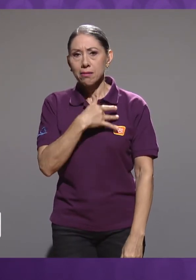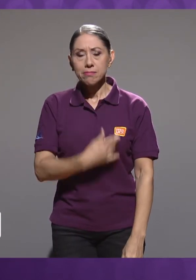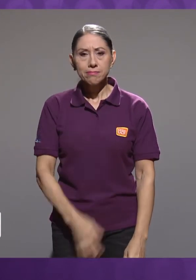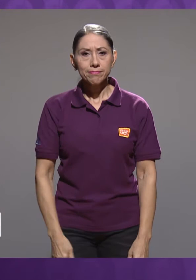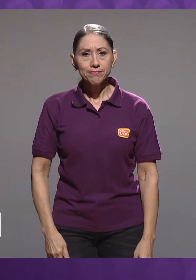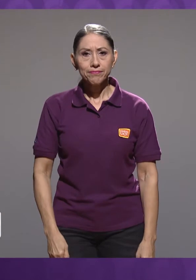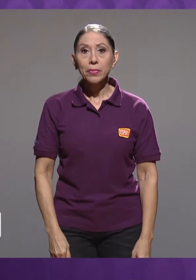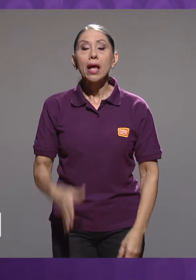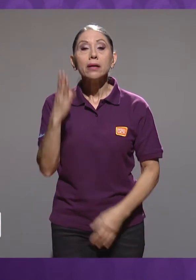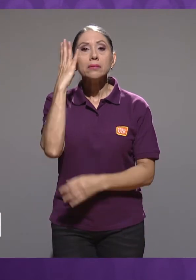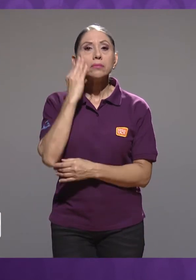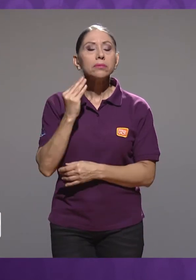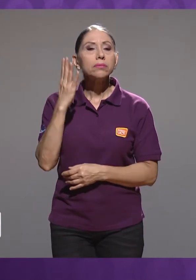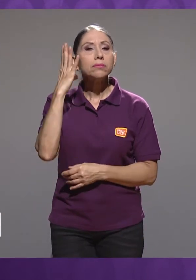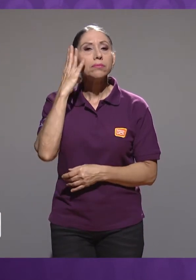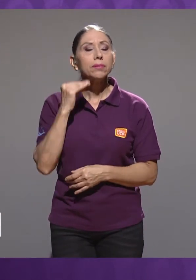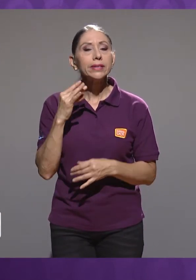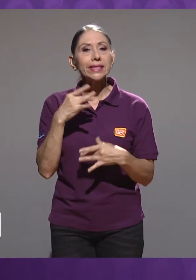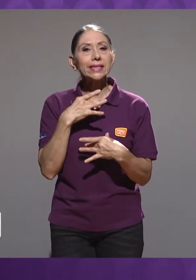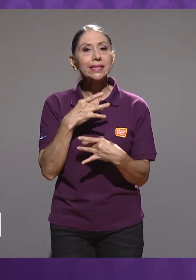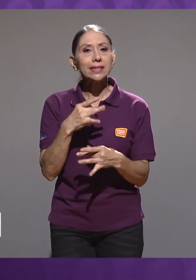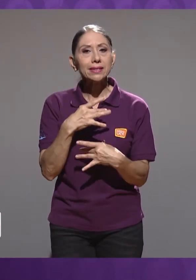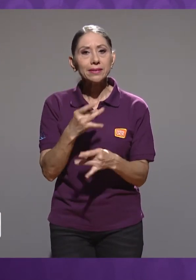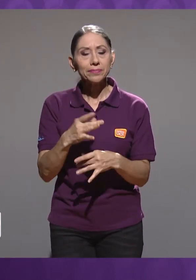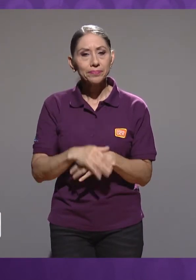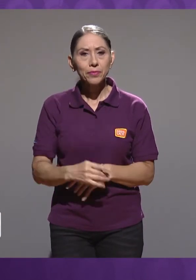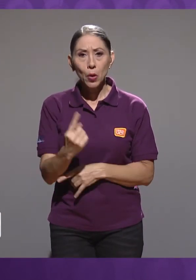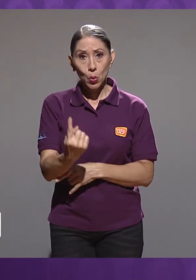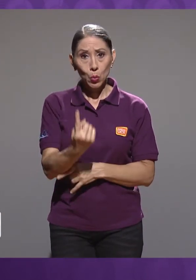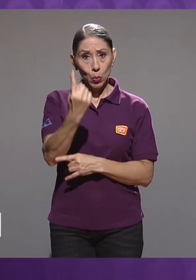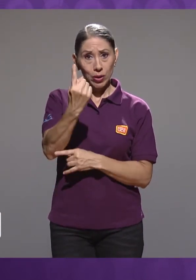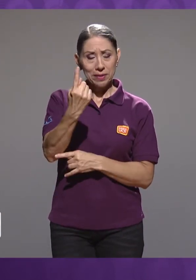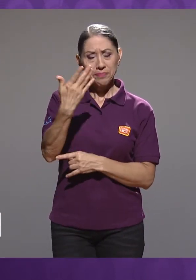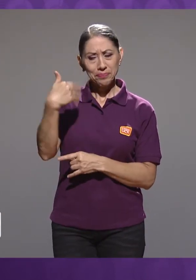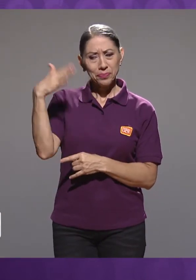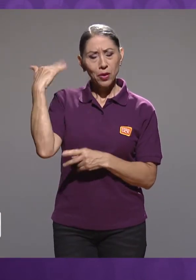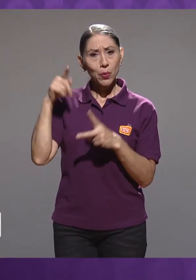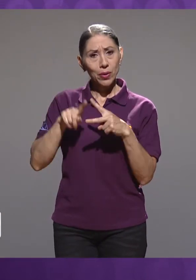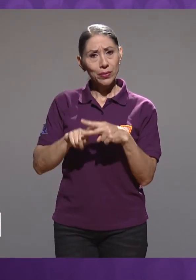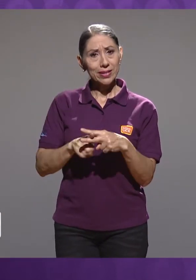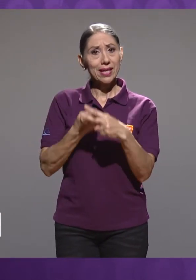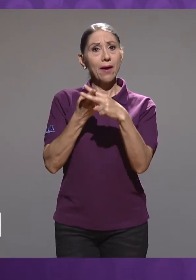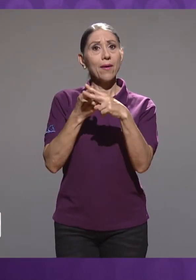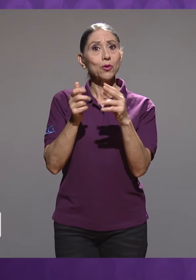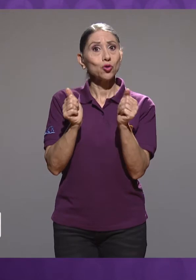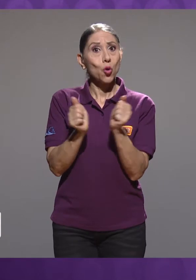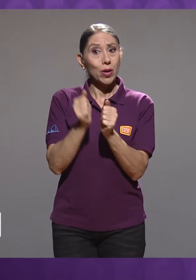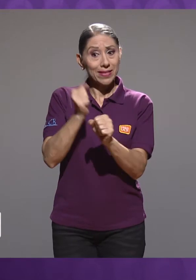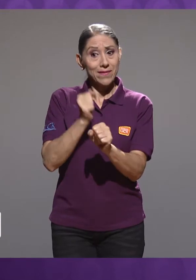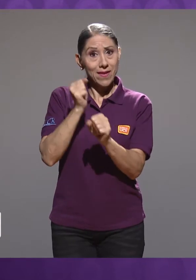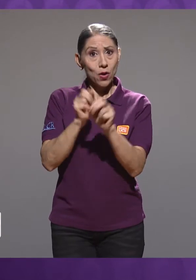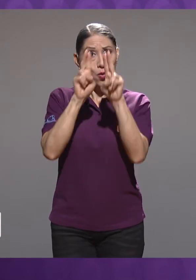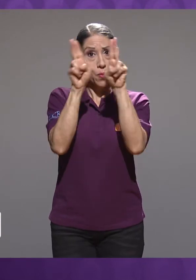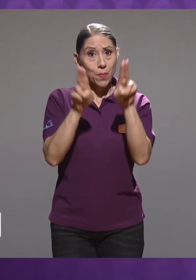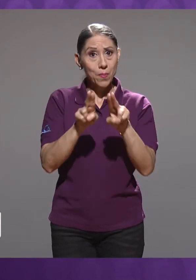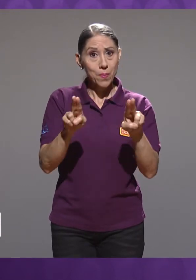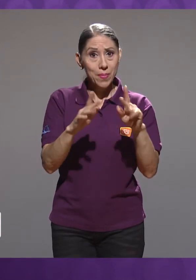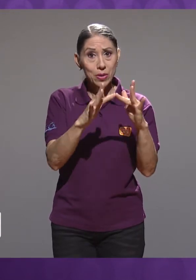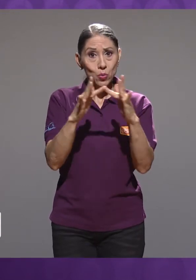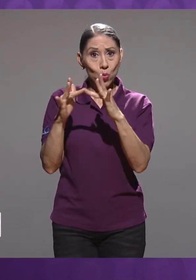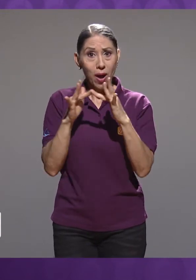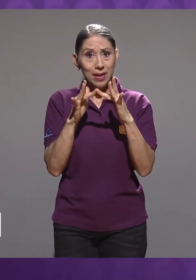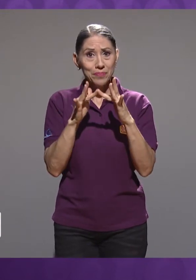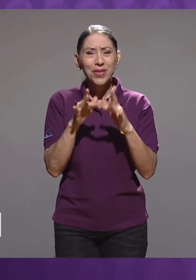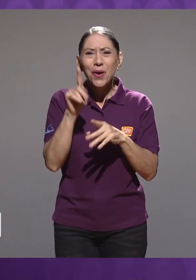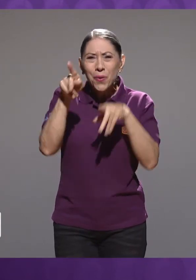gusta mucho. Hemos tenido experiencias muy interesantes. Una de ellas, cuando iniciábamos con la